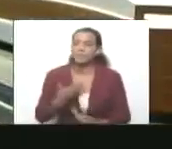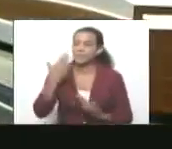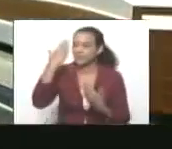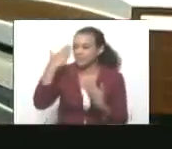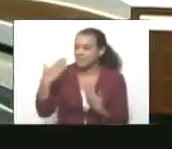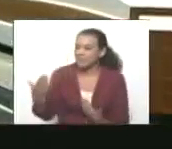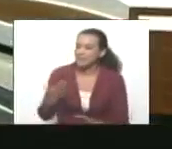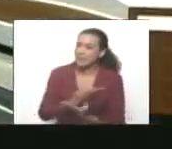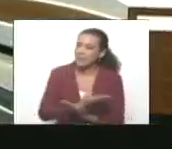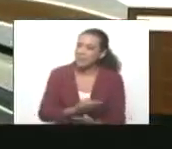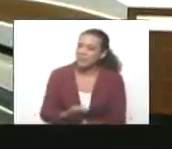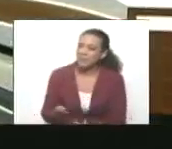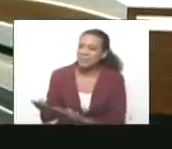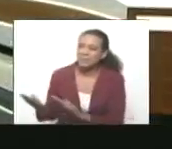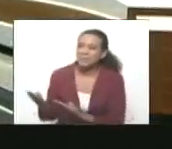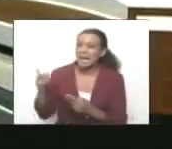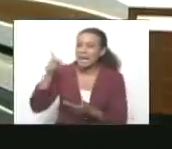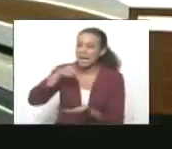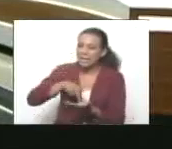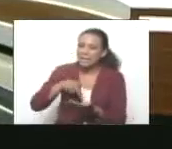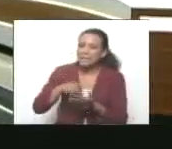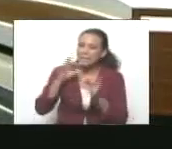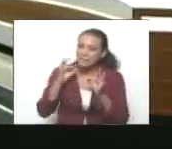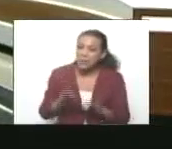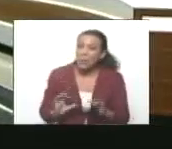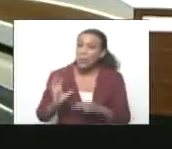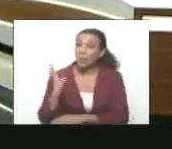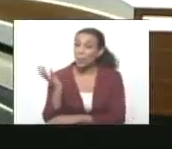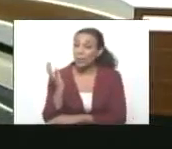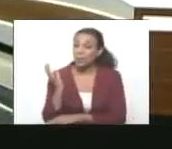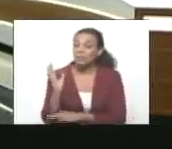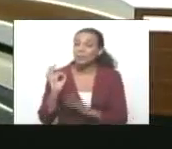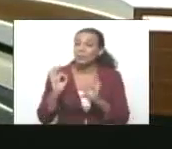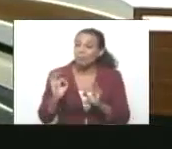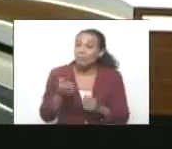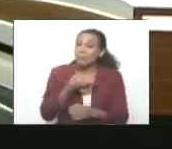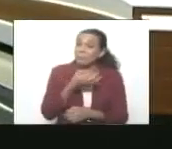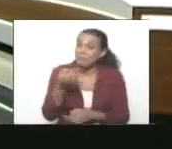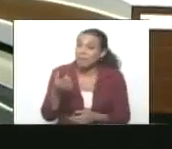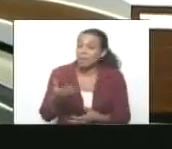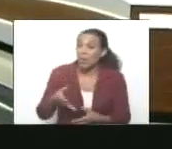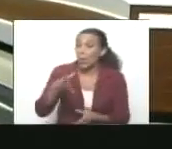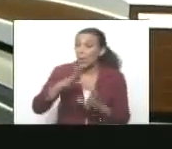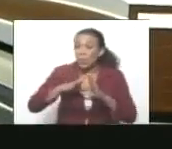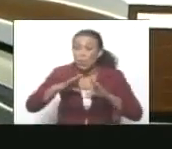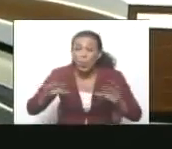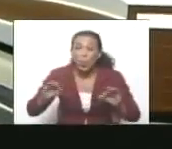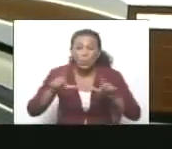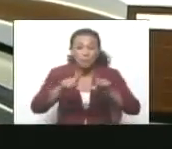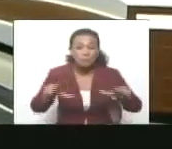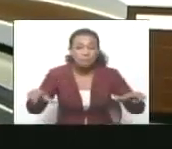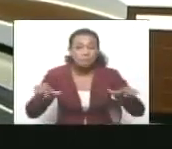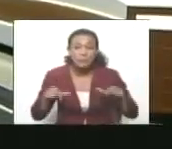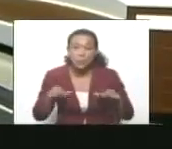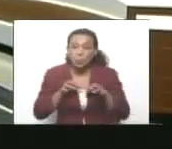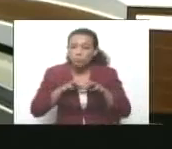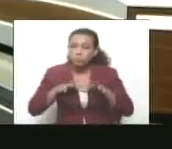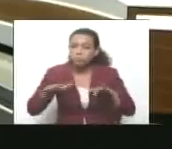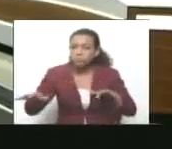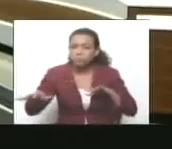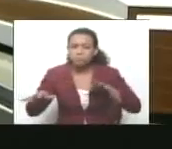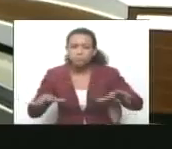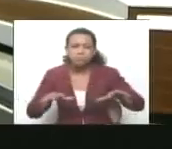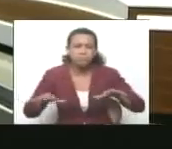gracias por la invitación, por tenernos acá. Ciertamente el congreso fue muy exitoso para todo lo que es el sistema y esta expansión al